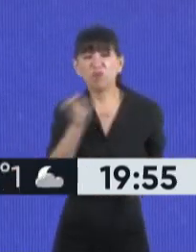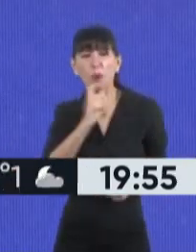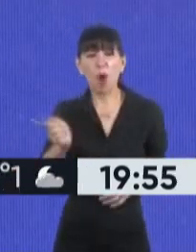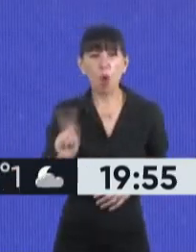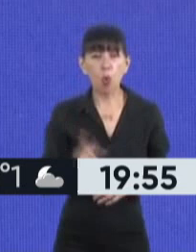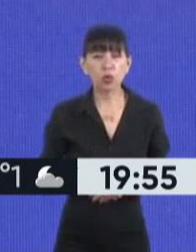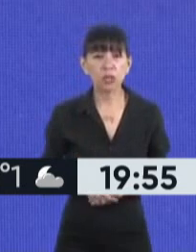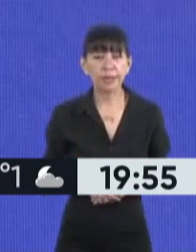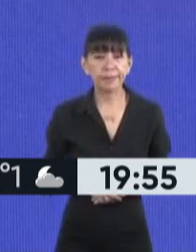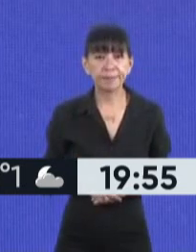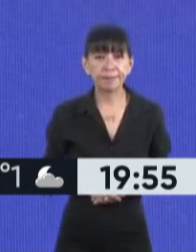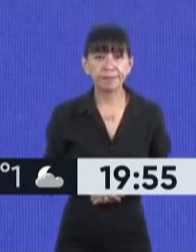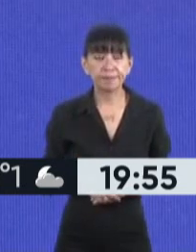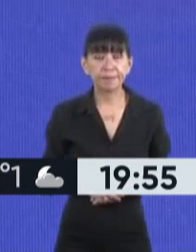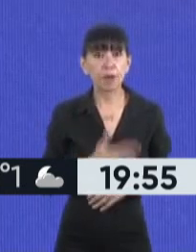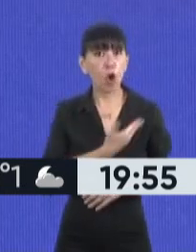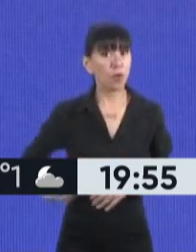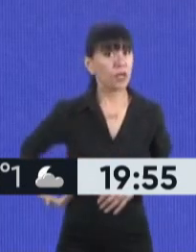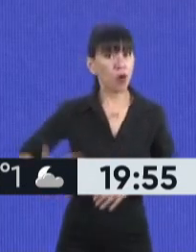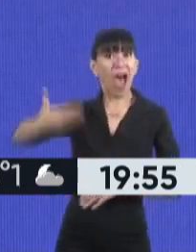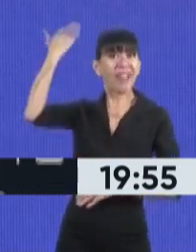De hecho, a quienes nos precedieron,